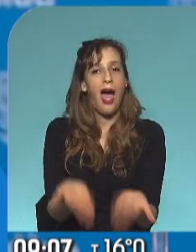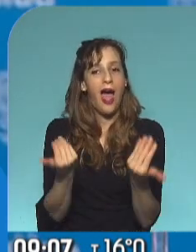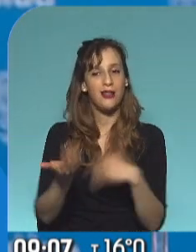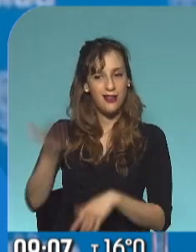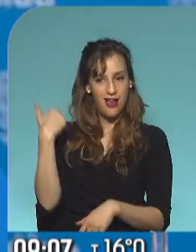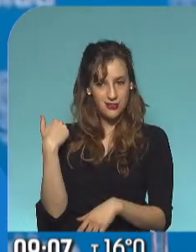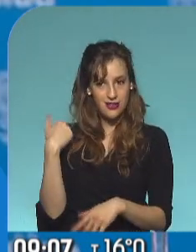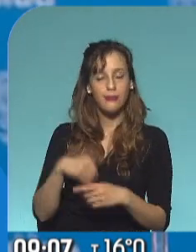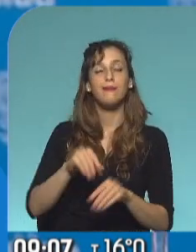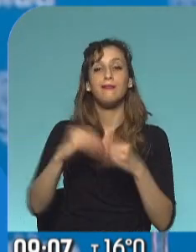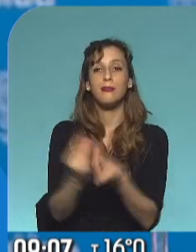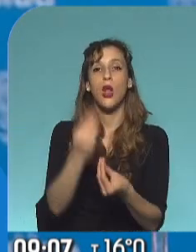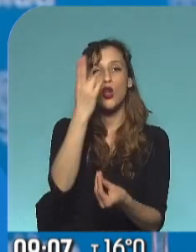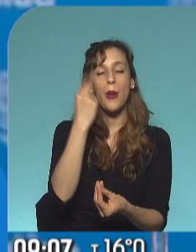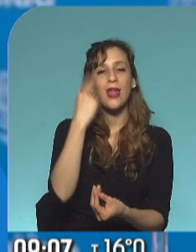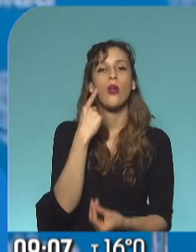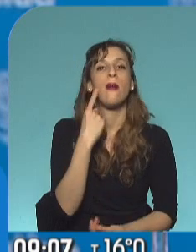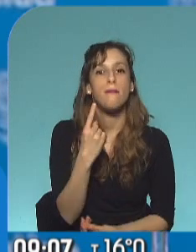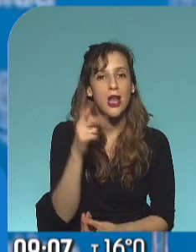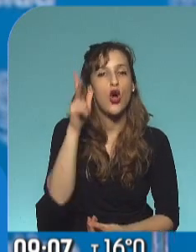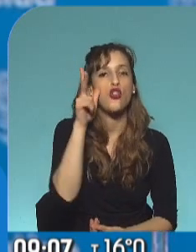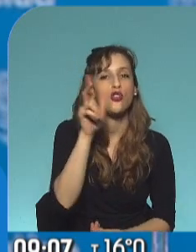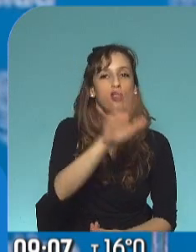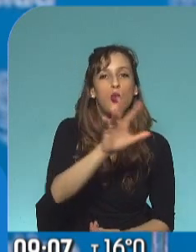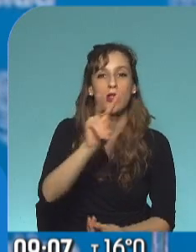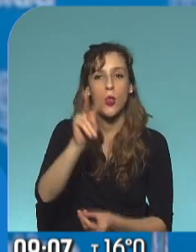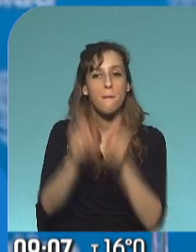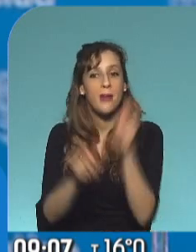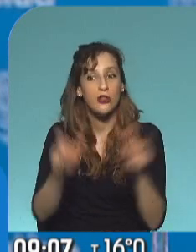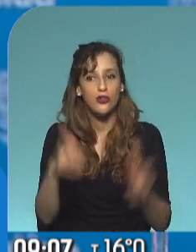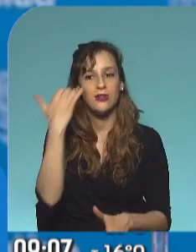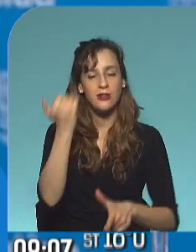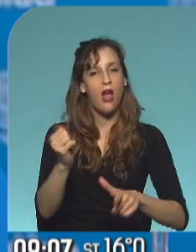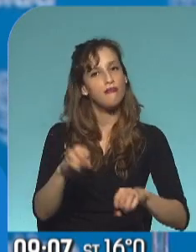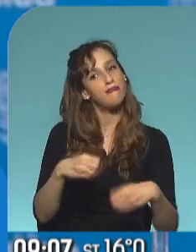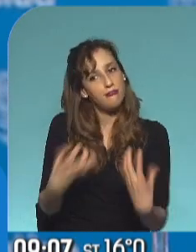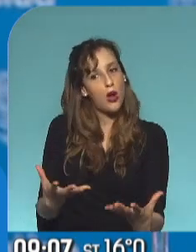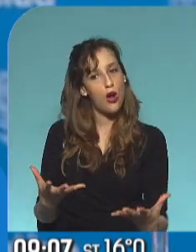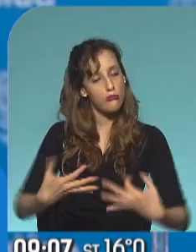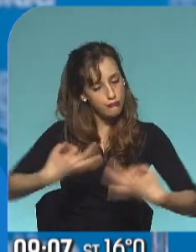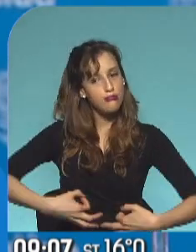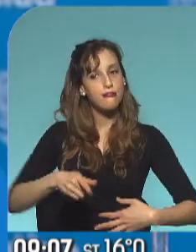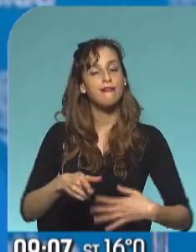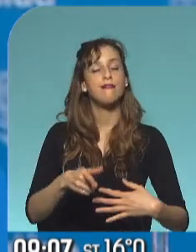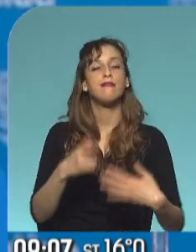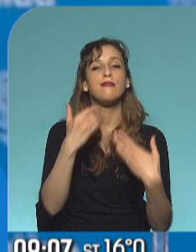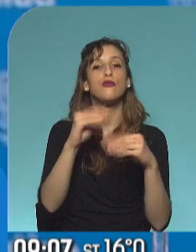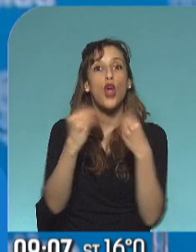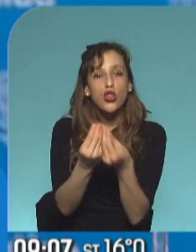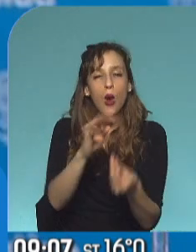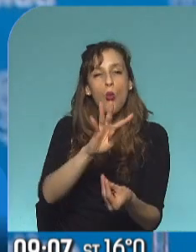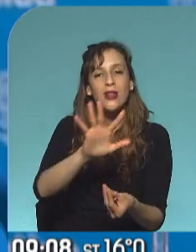y ya son 99 mil 852 personas recuperadas de kobe que representan el 45